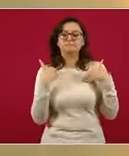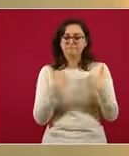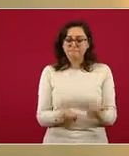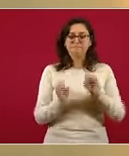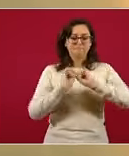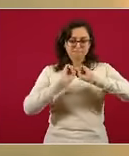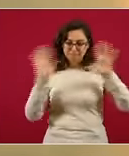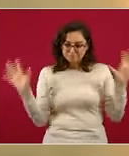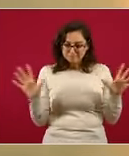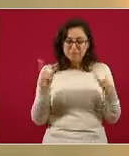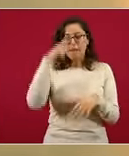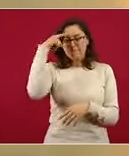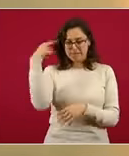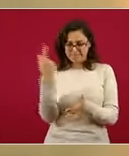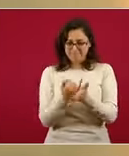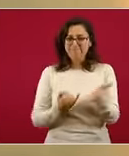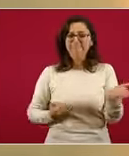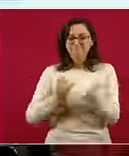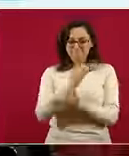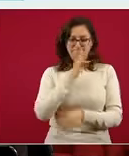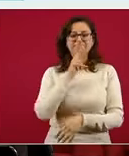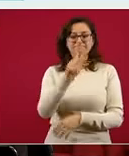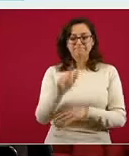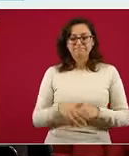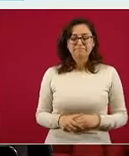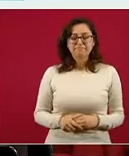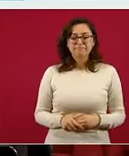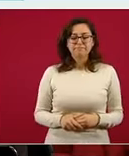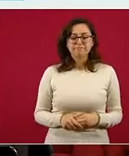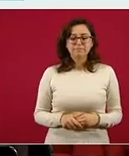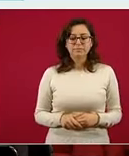la información para tomar mejores decisiones.